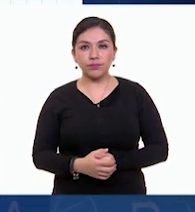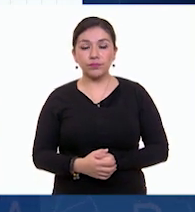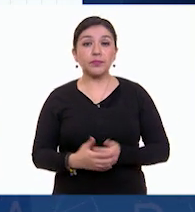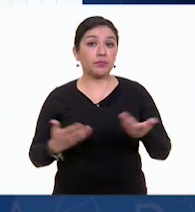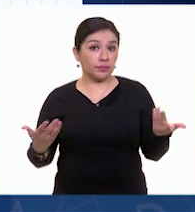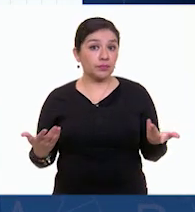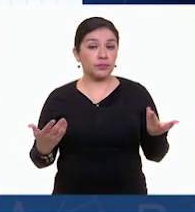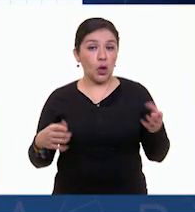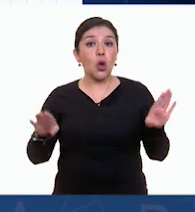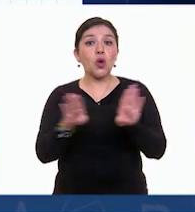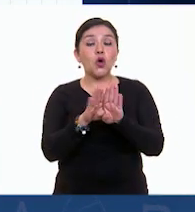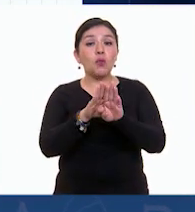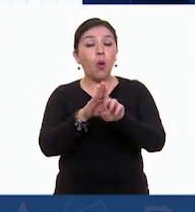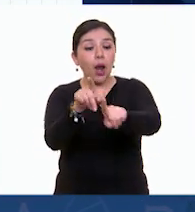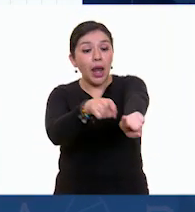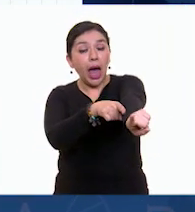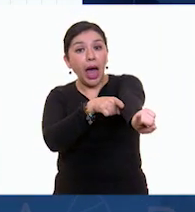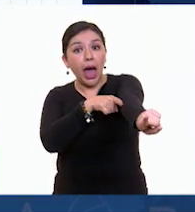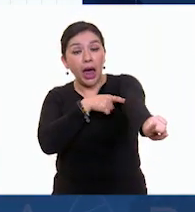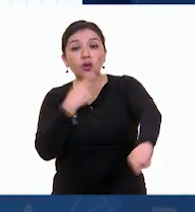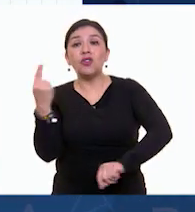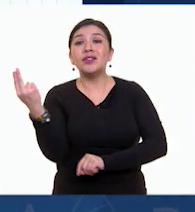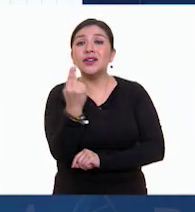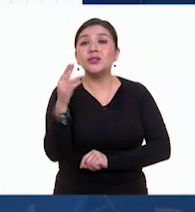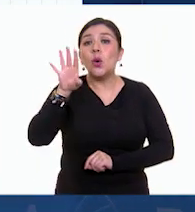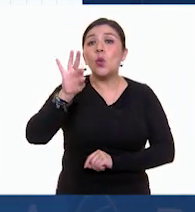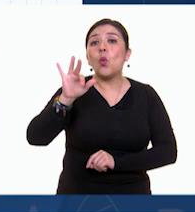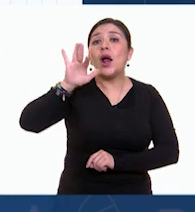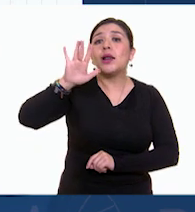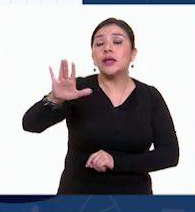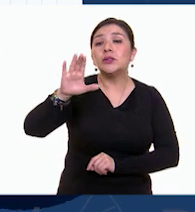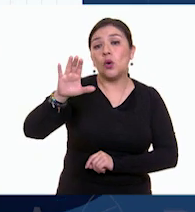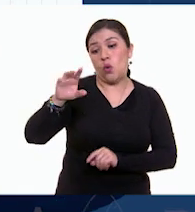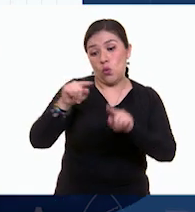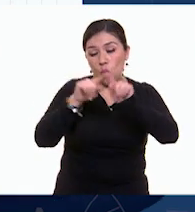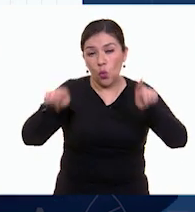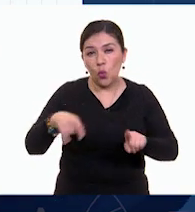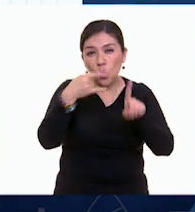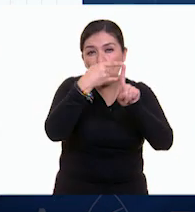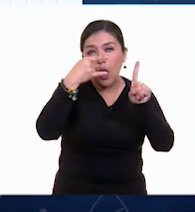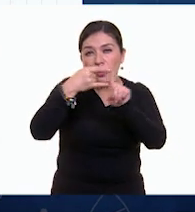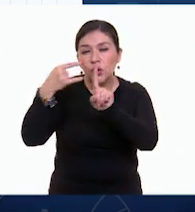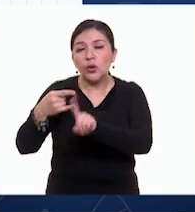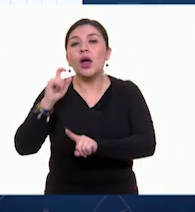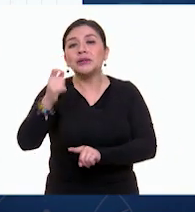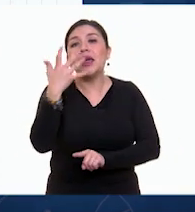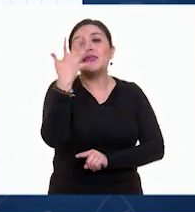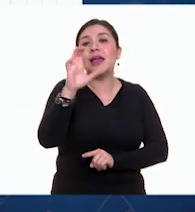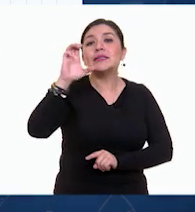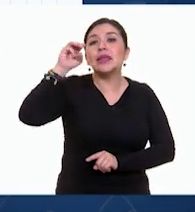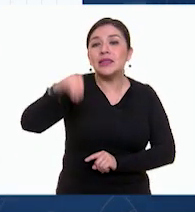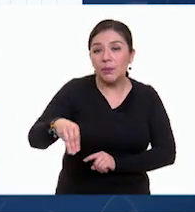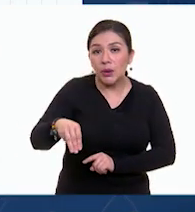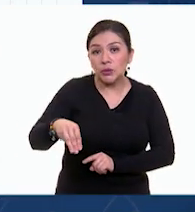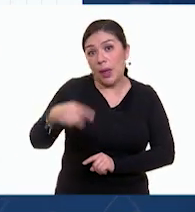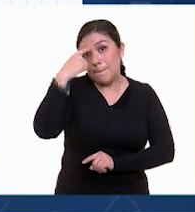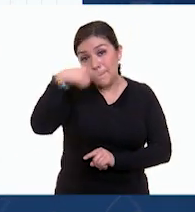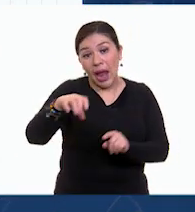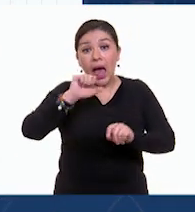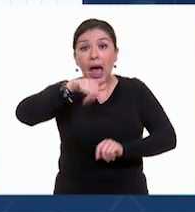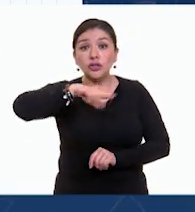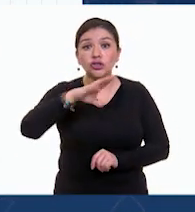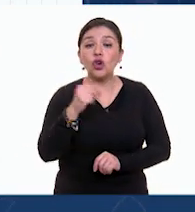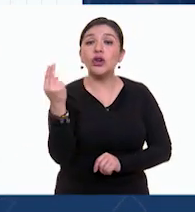Y para cubrir el largo necesito 45 losetas cuadradas de 10 centímetros por lado y para cubrir el